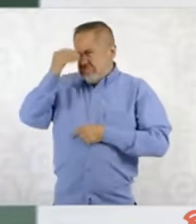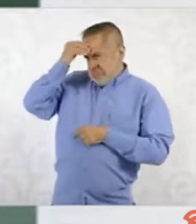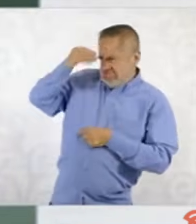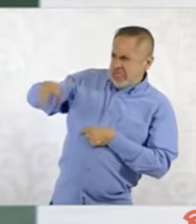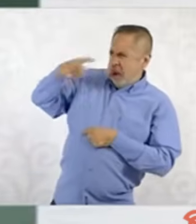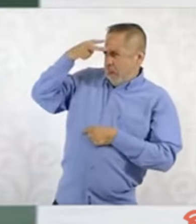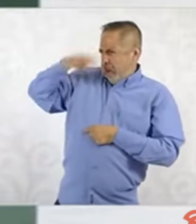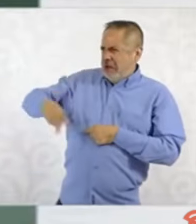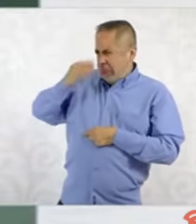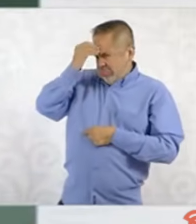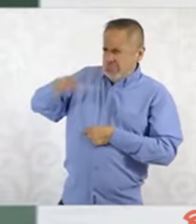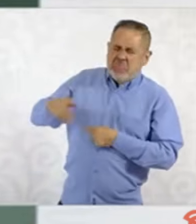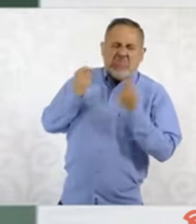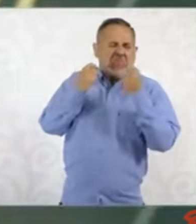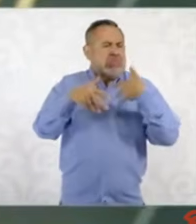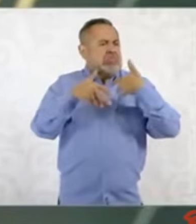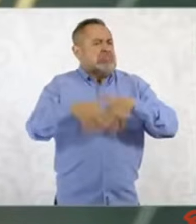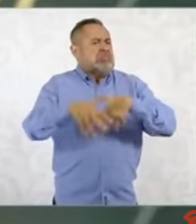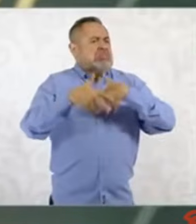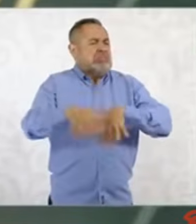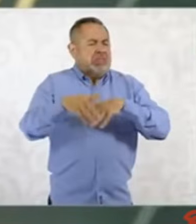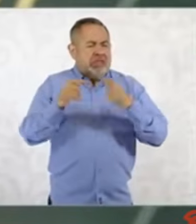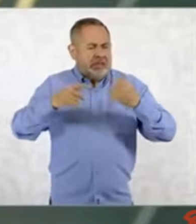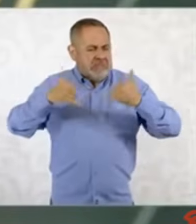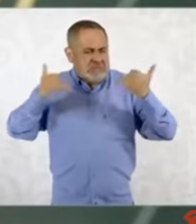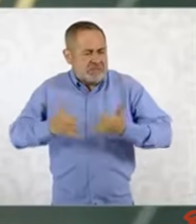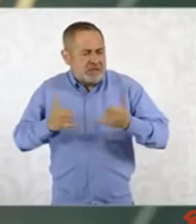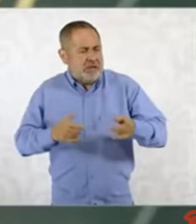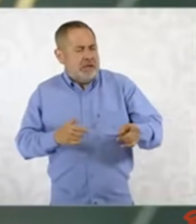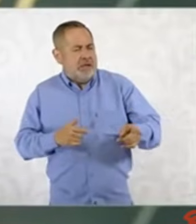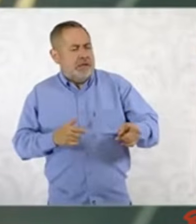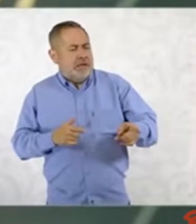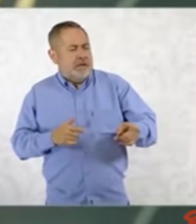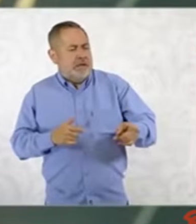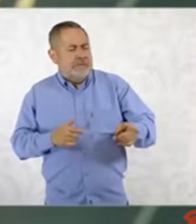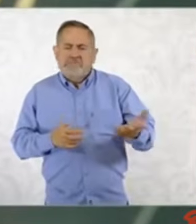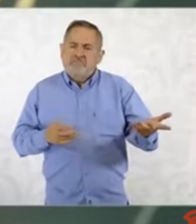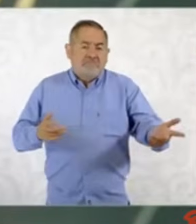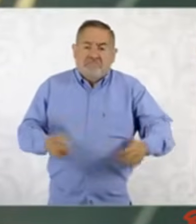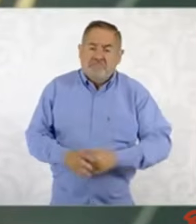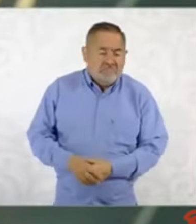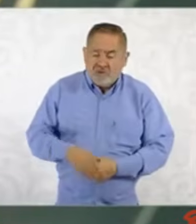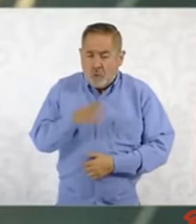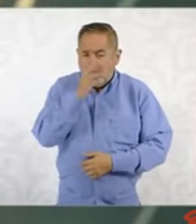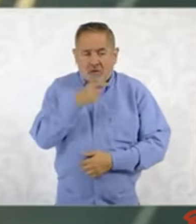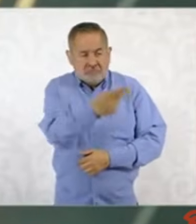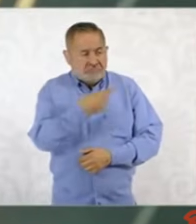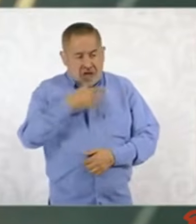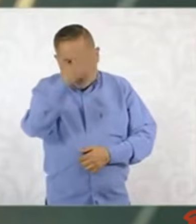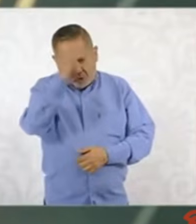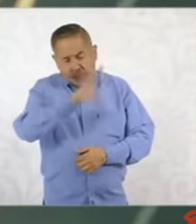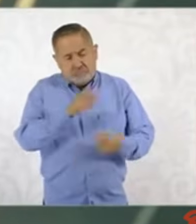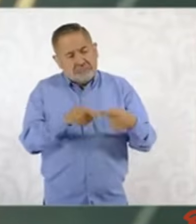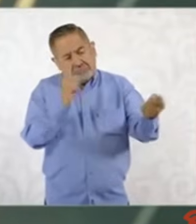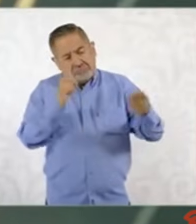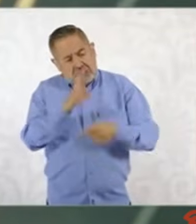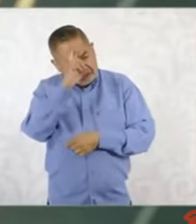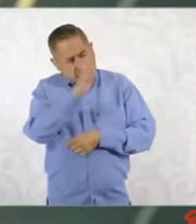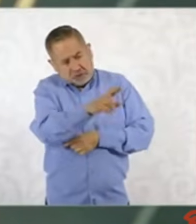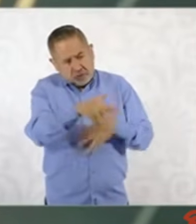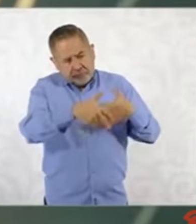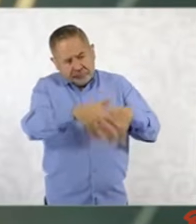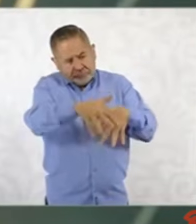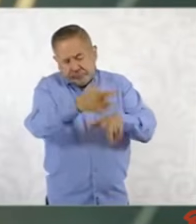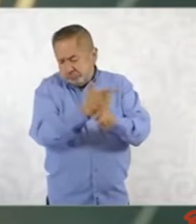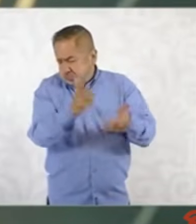país a nivel internacional. Entonces, y en eso no podemos estar de acuerdo. Respetamos el derecho a